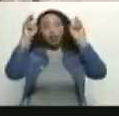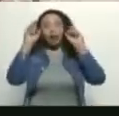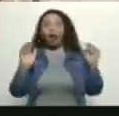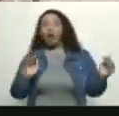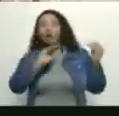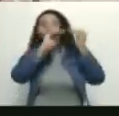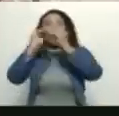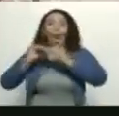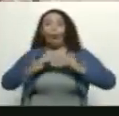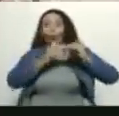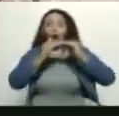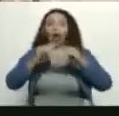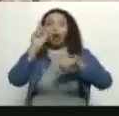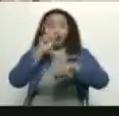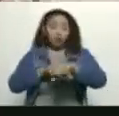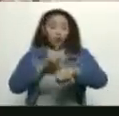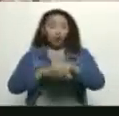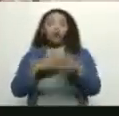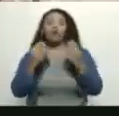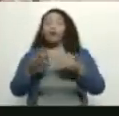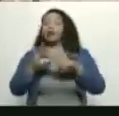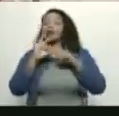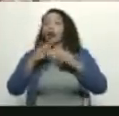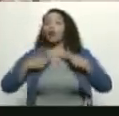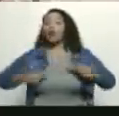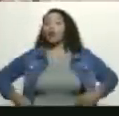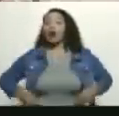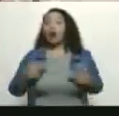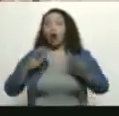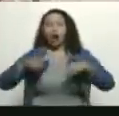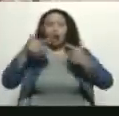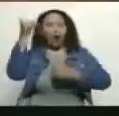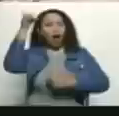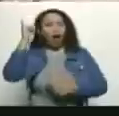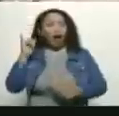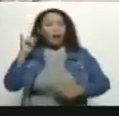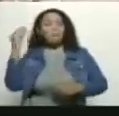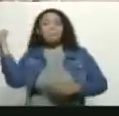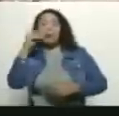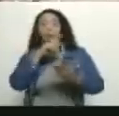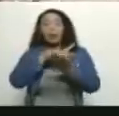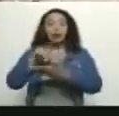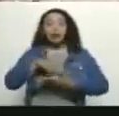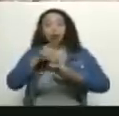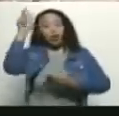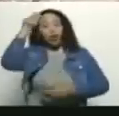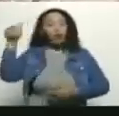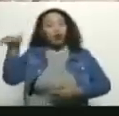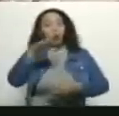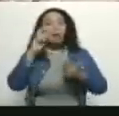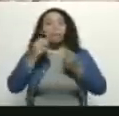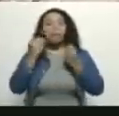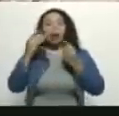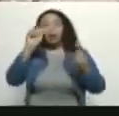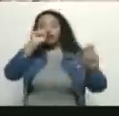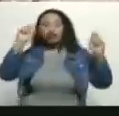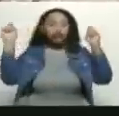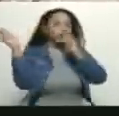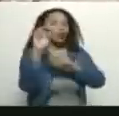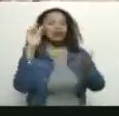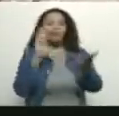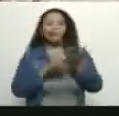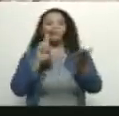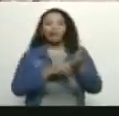todo en un momento tan especial para la humanidad, la cual demanda mayor protagonismo de los pueblos para transformar las realidades